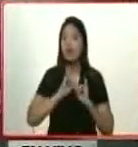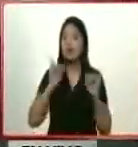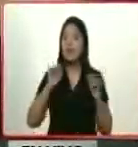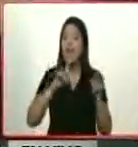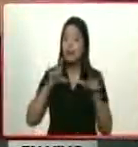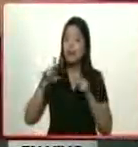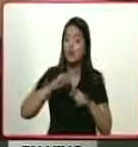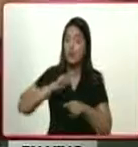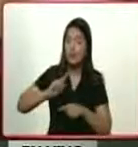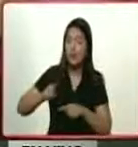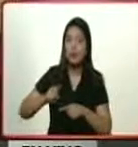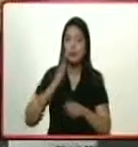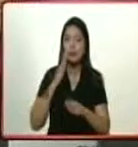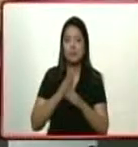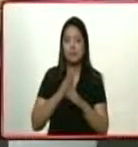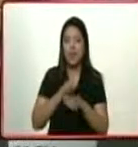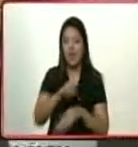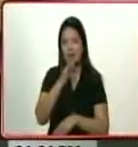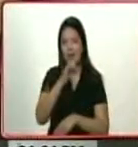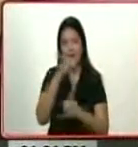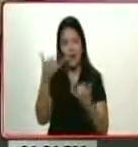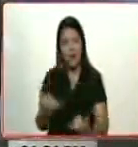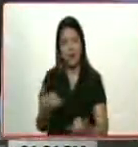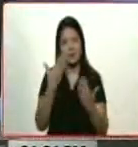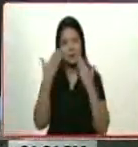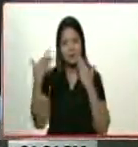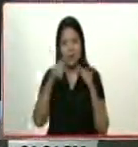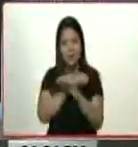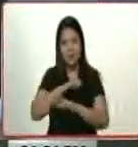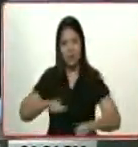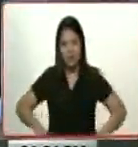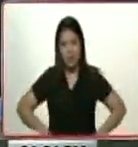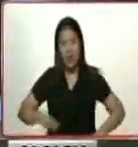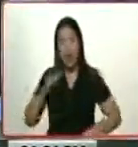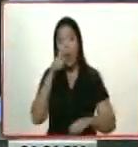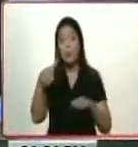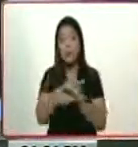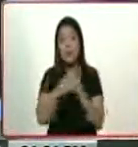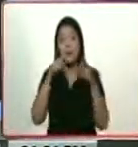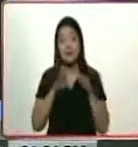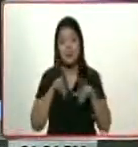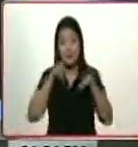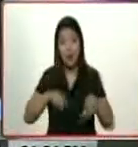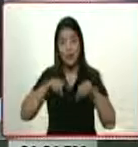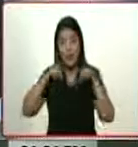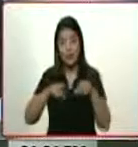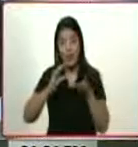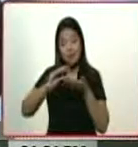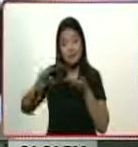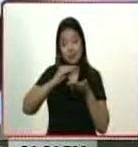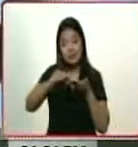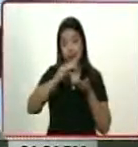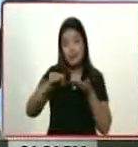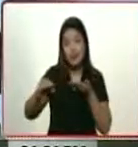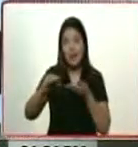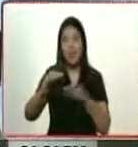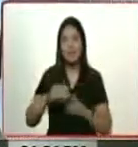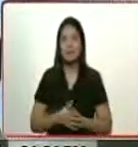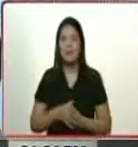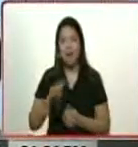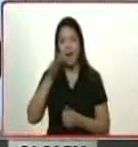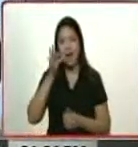de la República, el nuevo esquema de la calidad del café, para que premiemos definitivamente ese esfuerzo